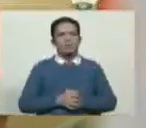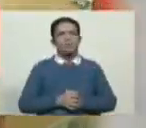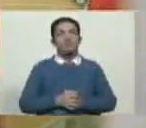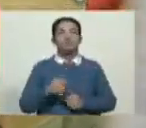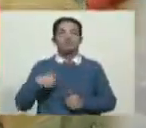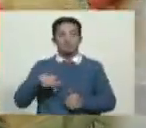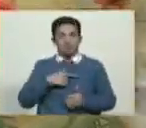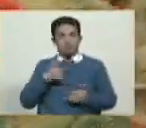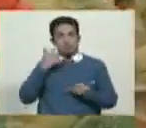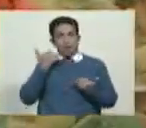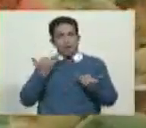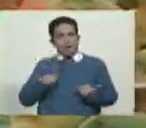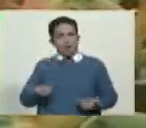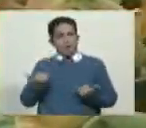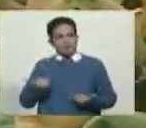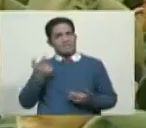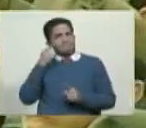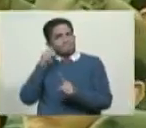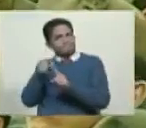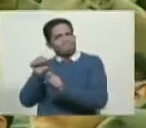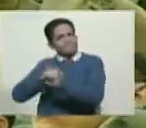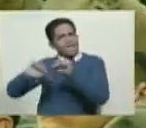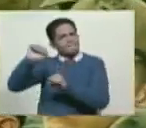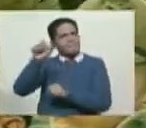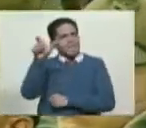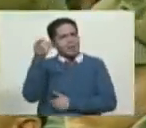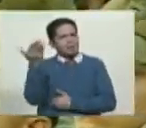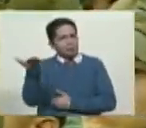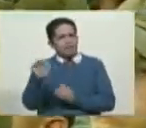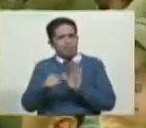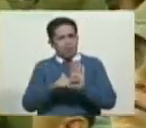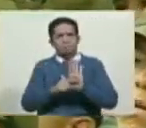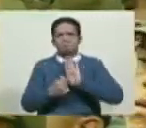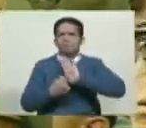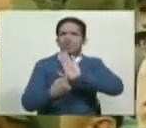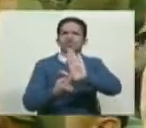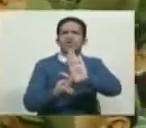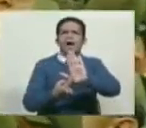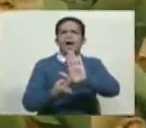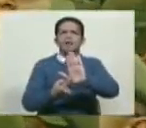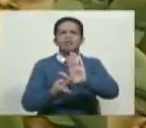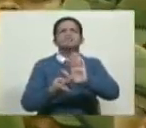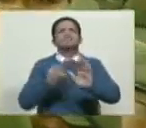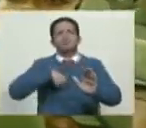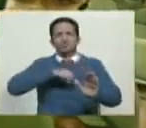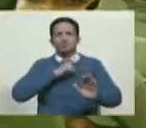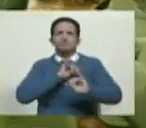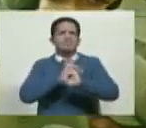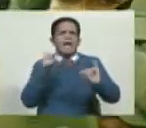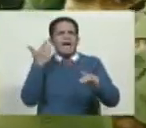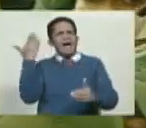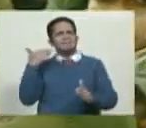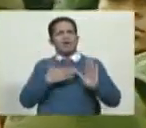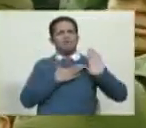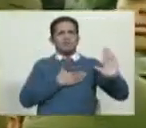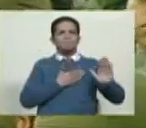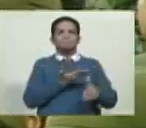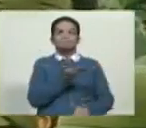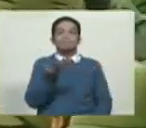plantados, mi comandante en jefe, en defenderlo, como lo hemos demostrado y como lo hemos jurado. Así pues que Juventud